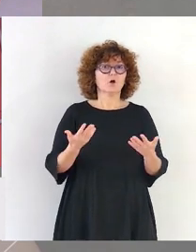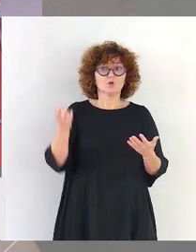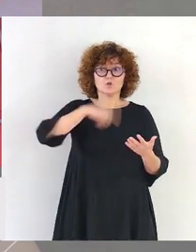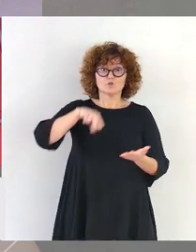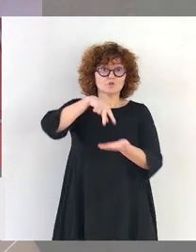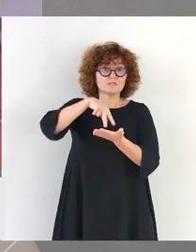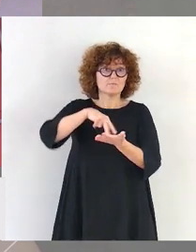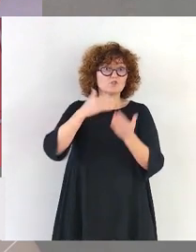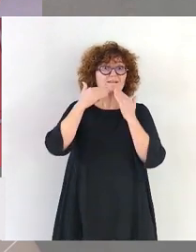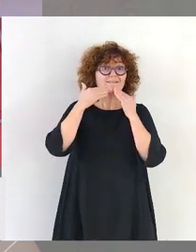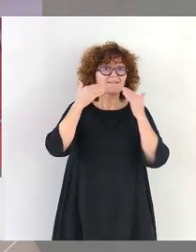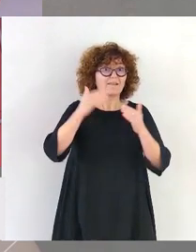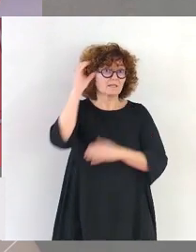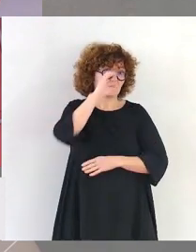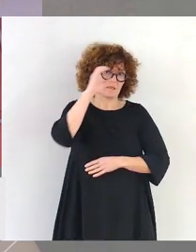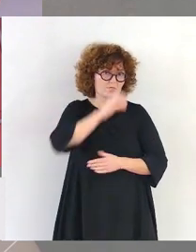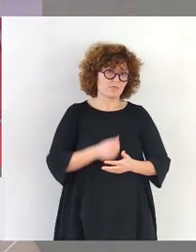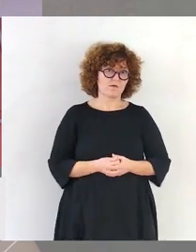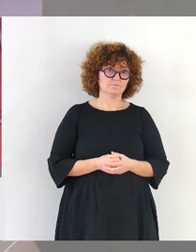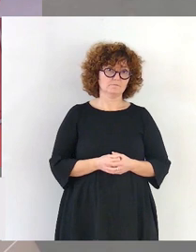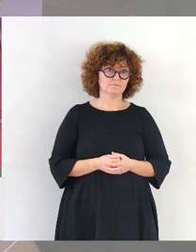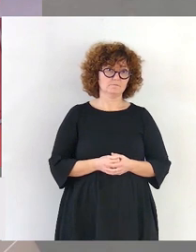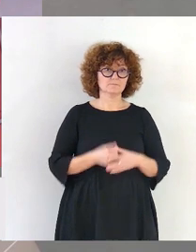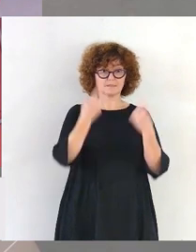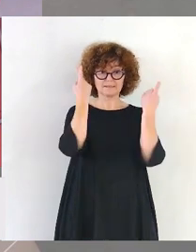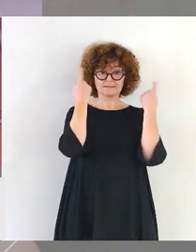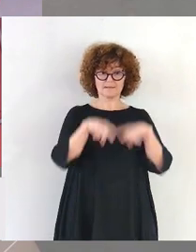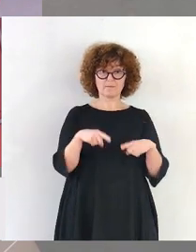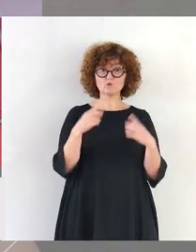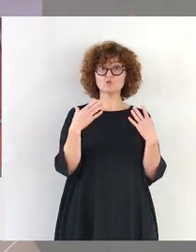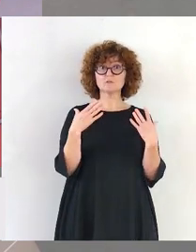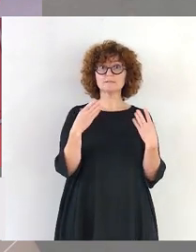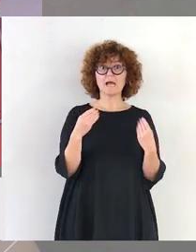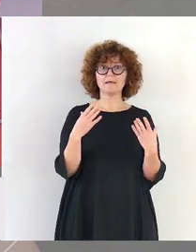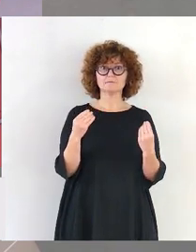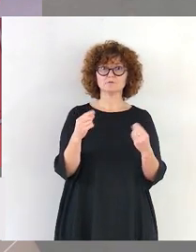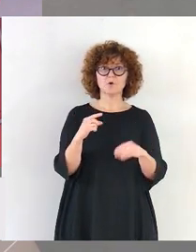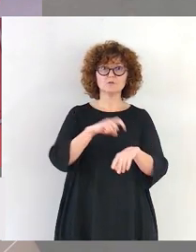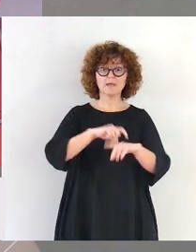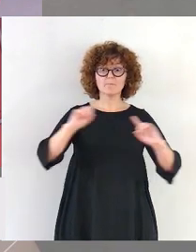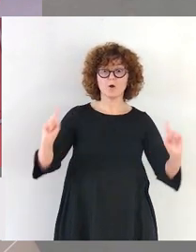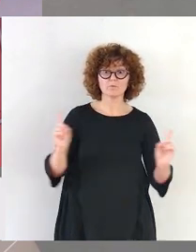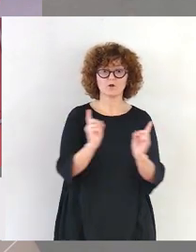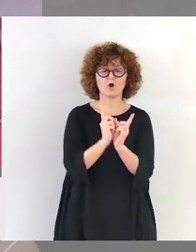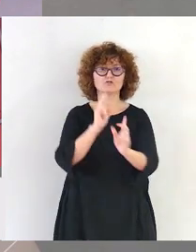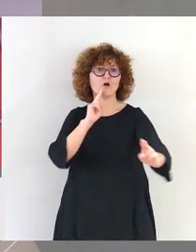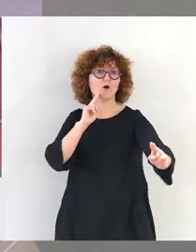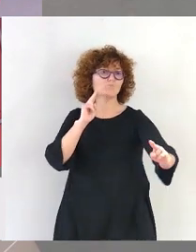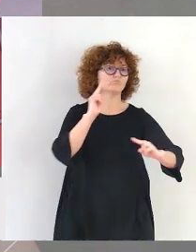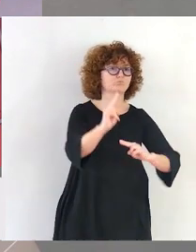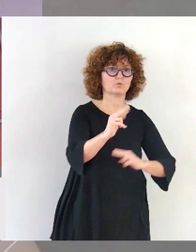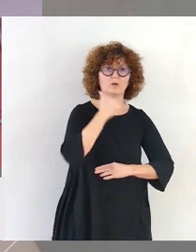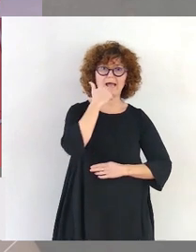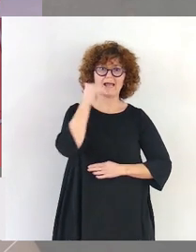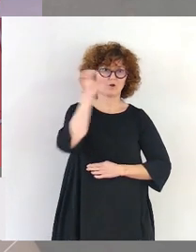eso ha sido posible gracias a la ciencia Gracias a que sabíamos tanto que en muy poco tiempo pudimos hacer algo espectacular